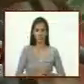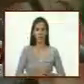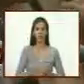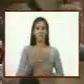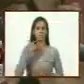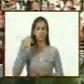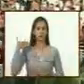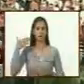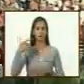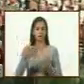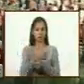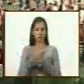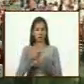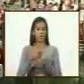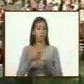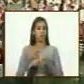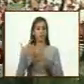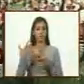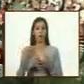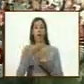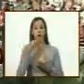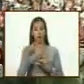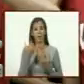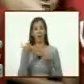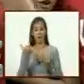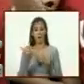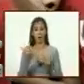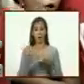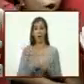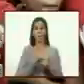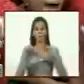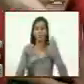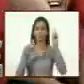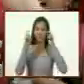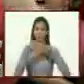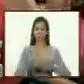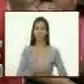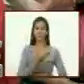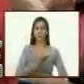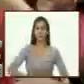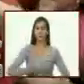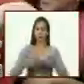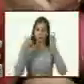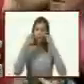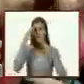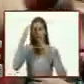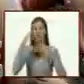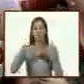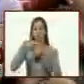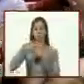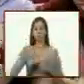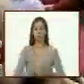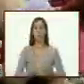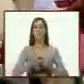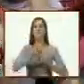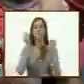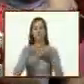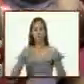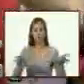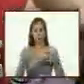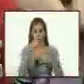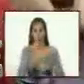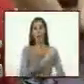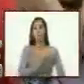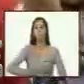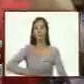República. Por lo tanto, la juventud está con el presidente de la República. Al presidente Chávez, un saludo revolucionario, un feliz cumpleaños.